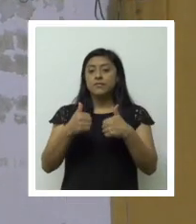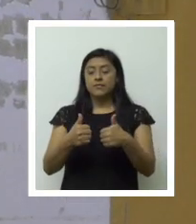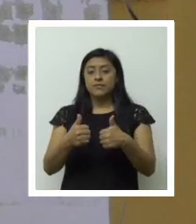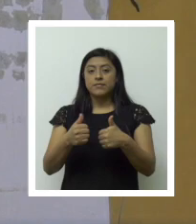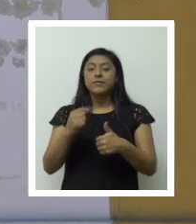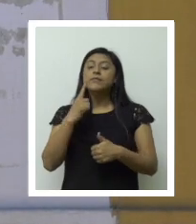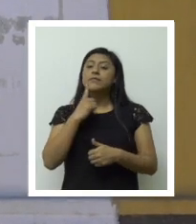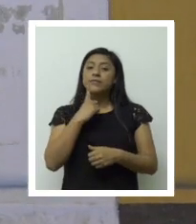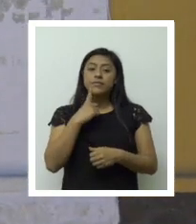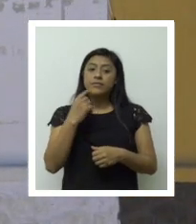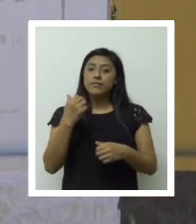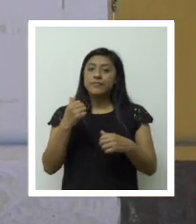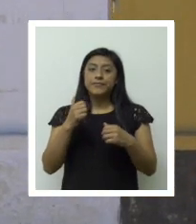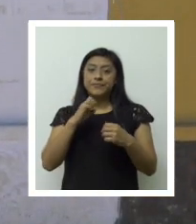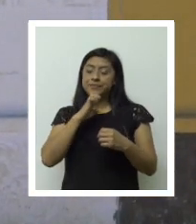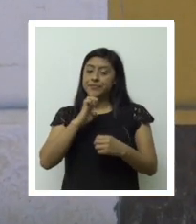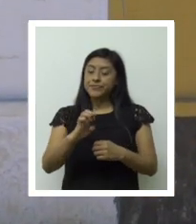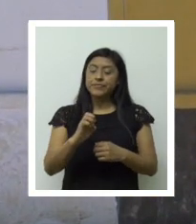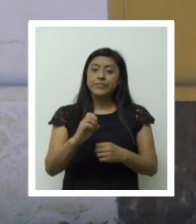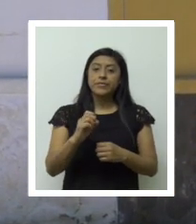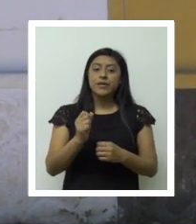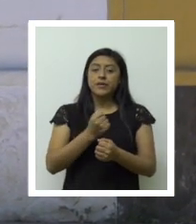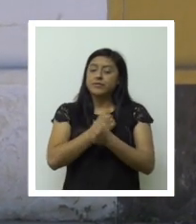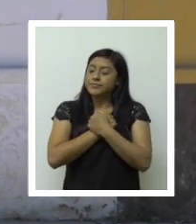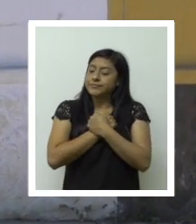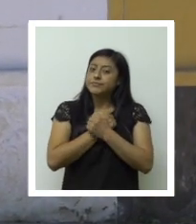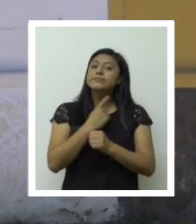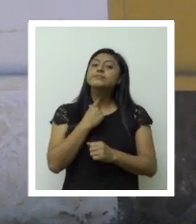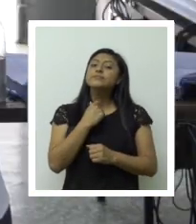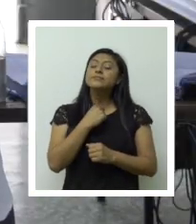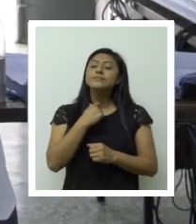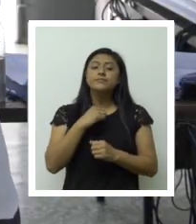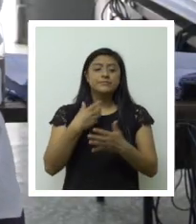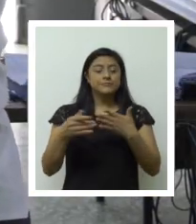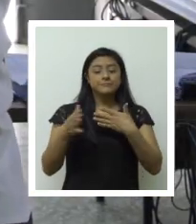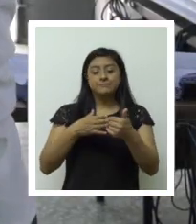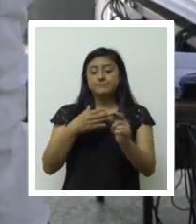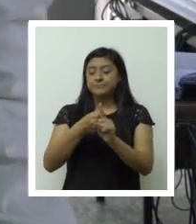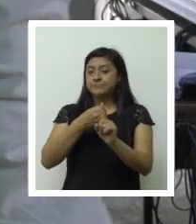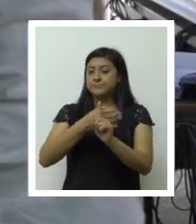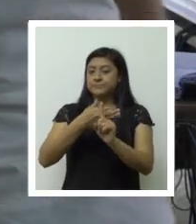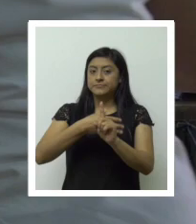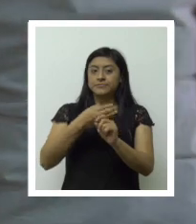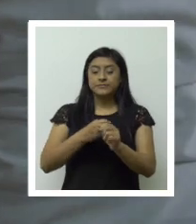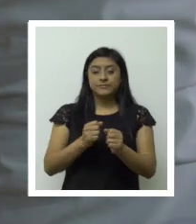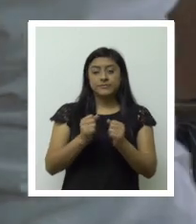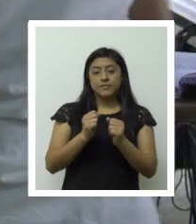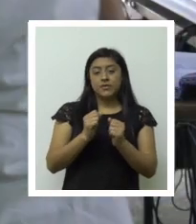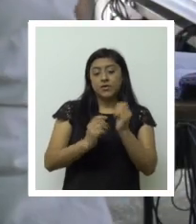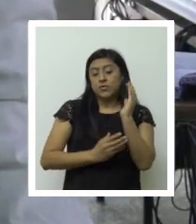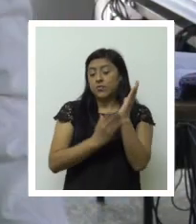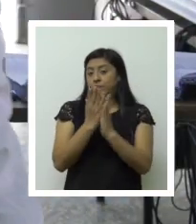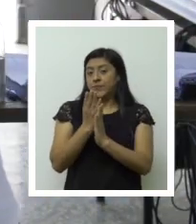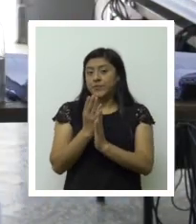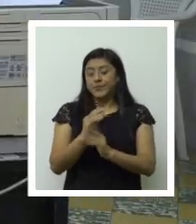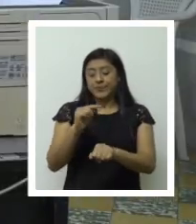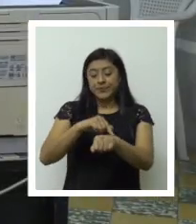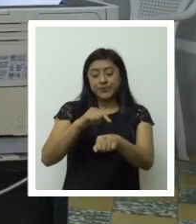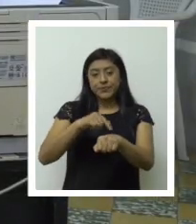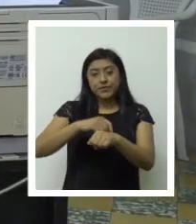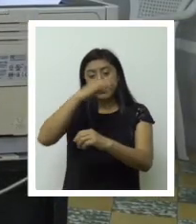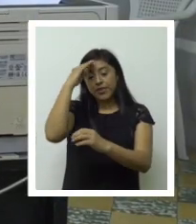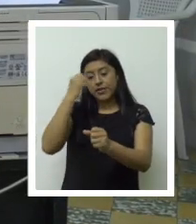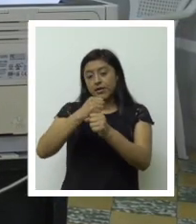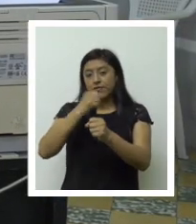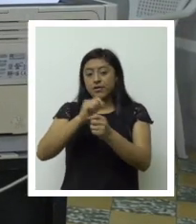Dirigir la institución es su pasión. No importan los problemas, las largas jornadas o las interrupciones